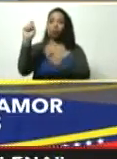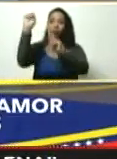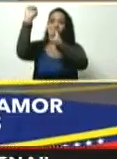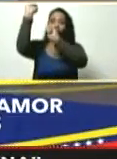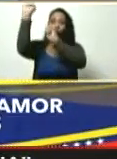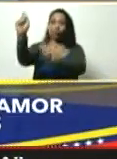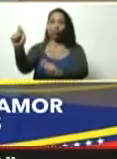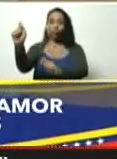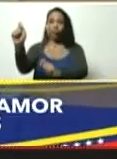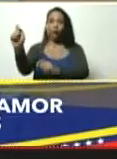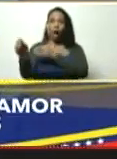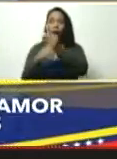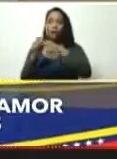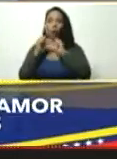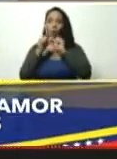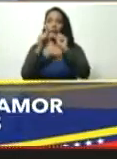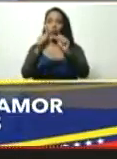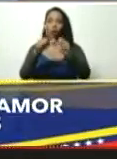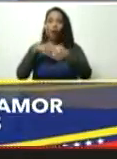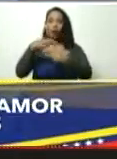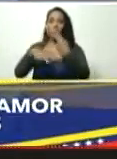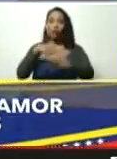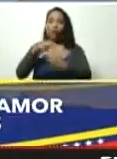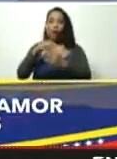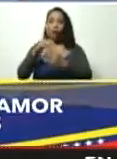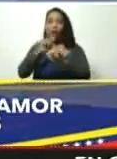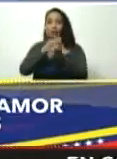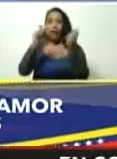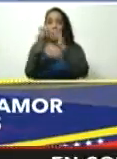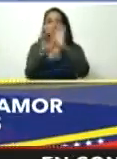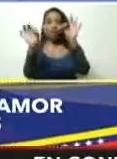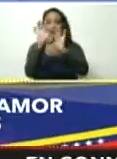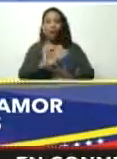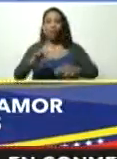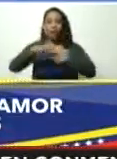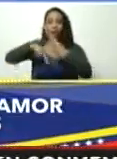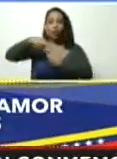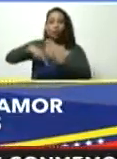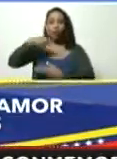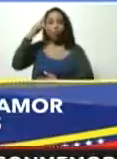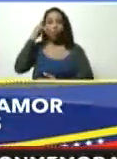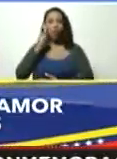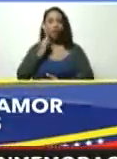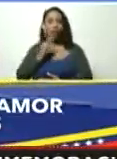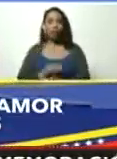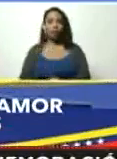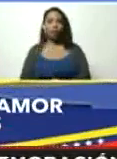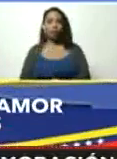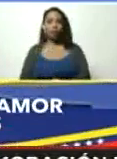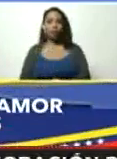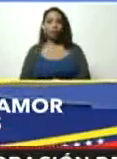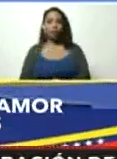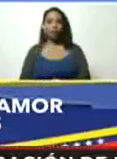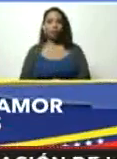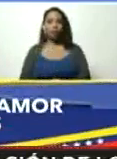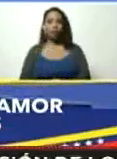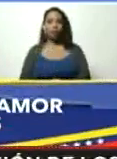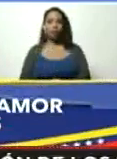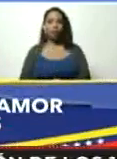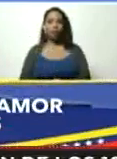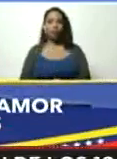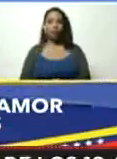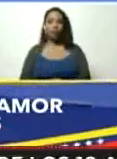y garantizar la continuidad y la irreversibilidad de la revolución bolivariana. Allí hubo un